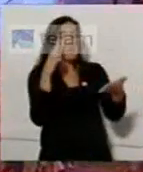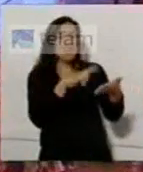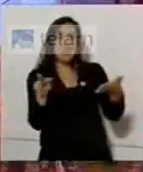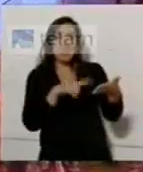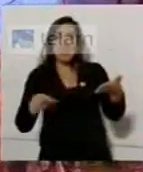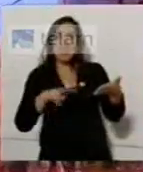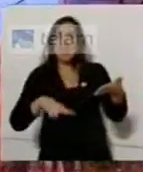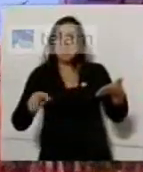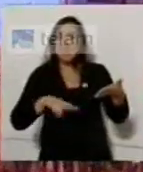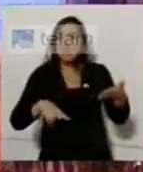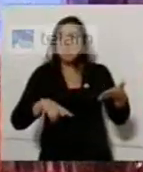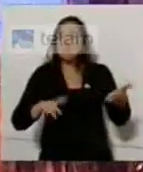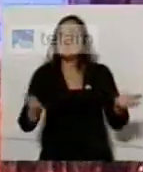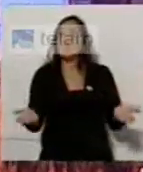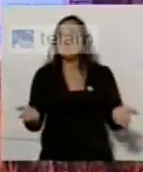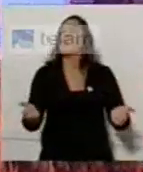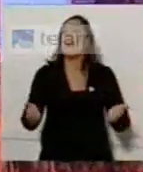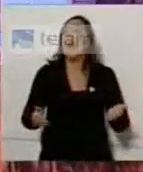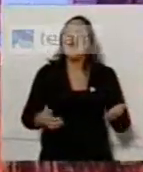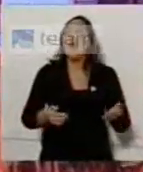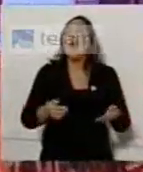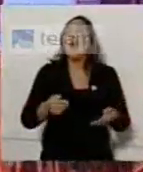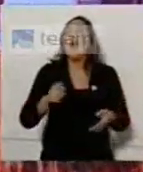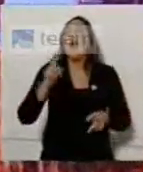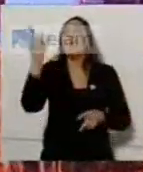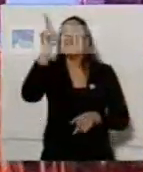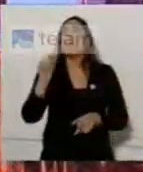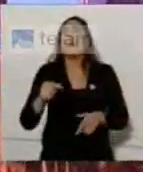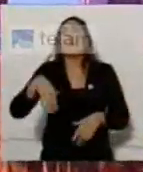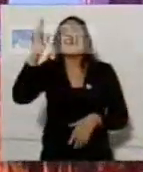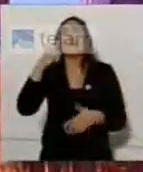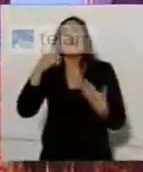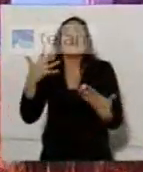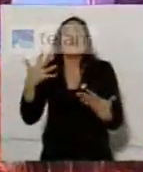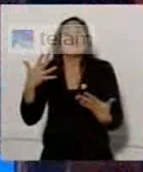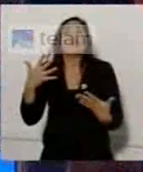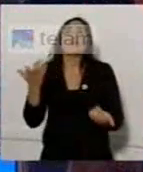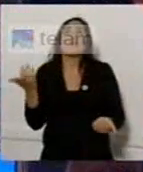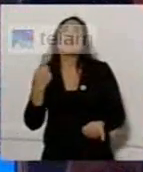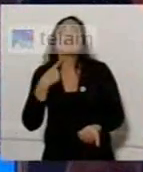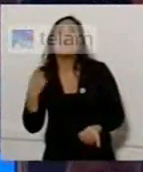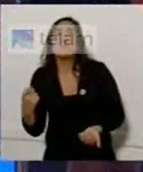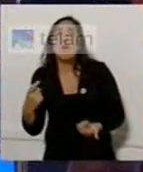hasta ahora eran los países más conocidos, España,